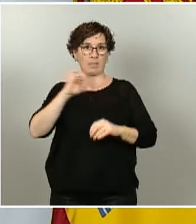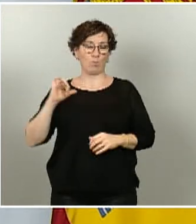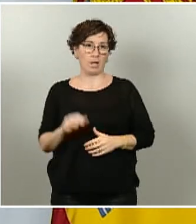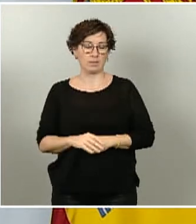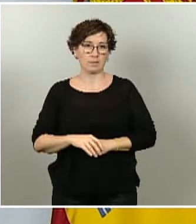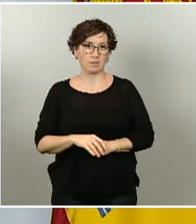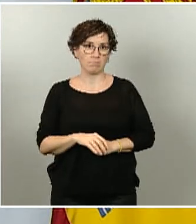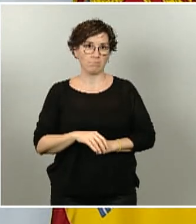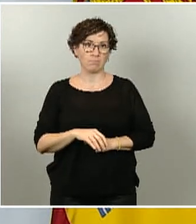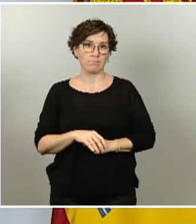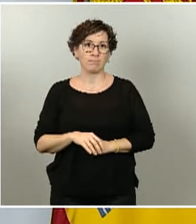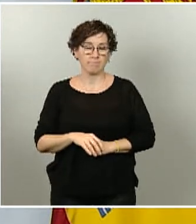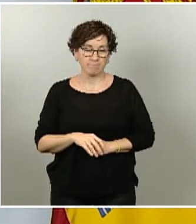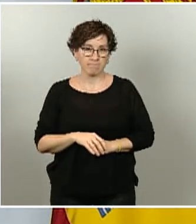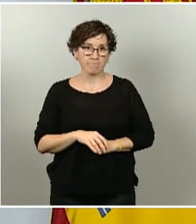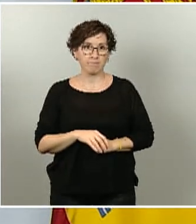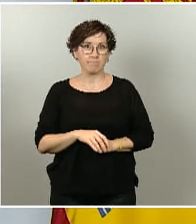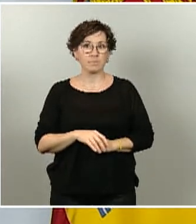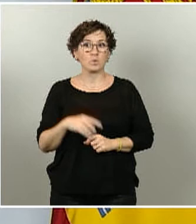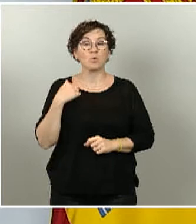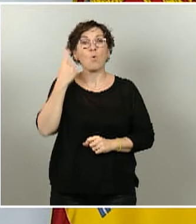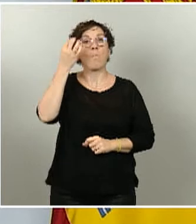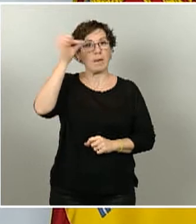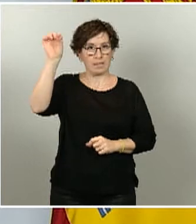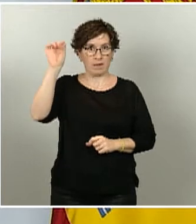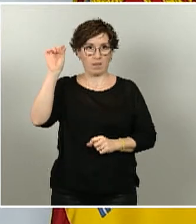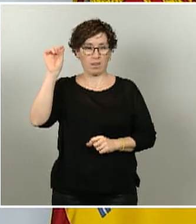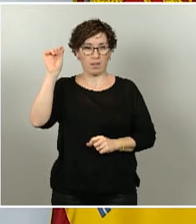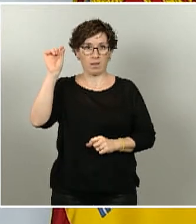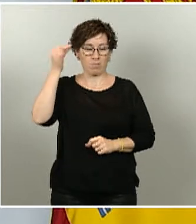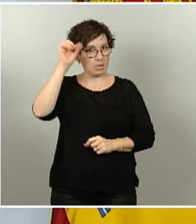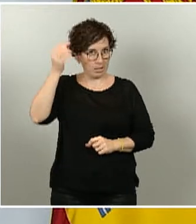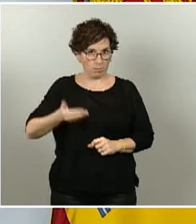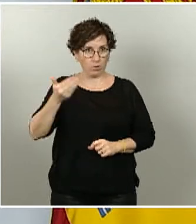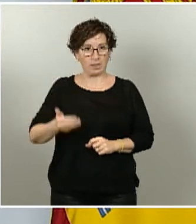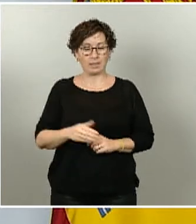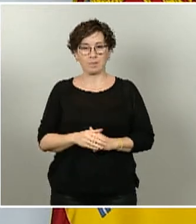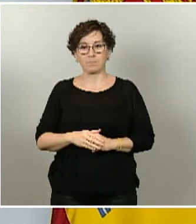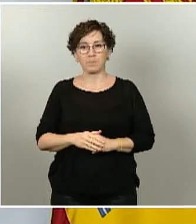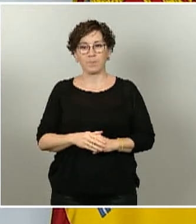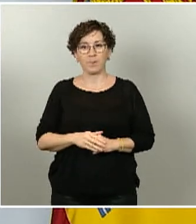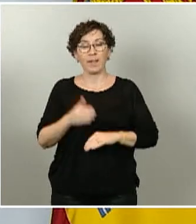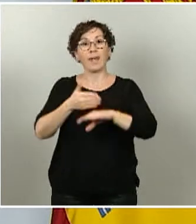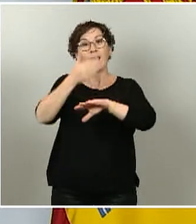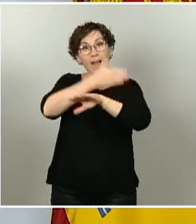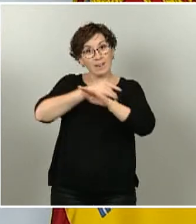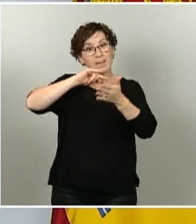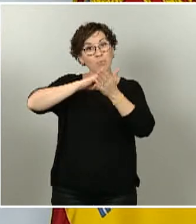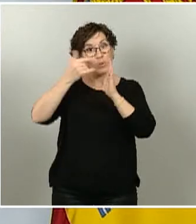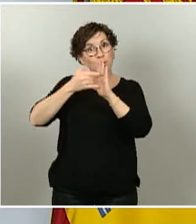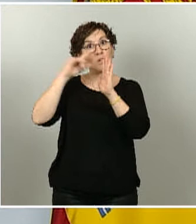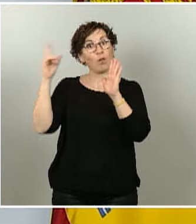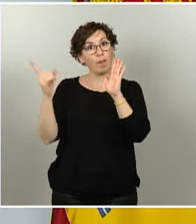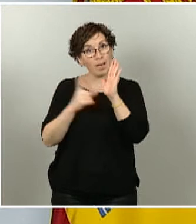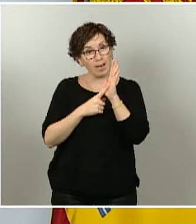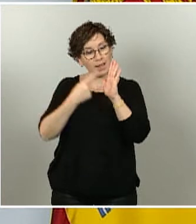precisión adicional que me parece importante, y es que en el anteproyecto de ley se introduce la obligación para que aquellos municipios